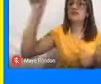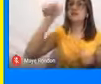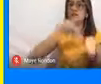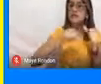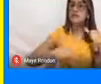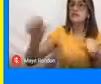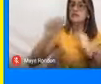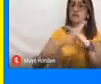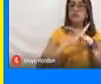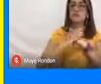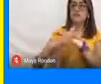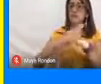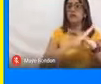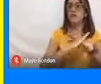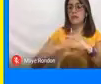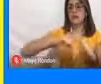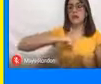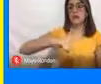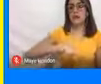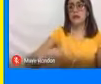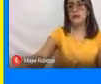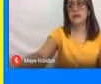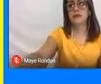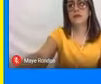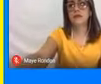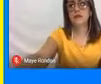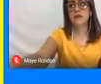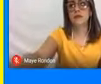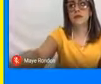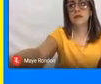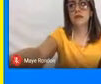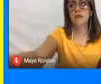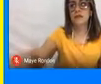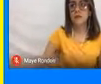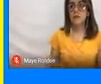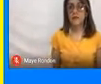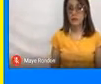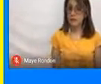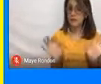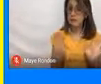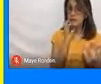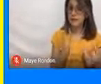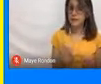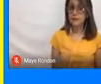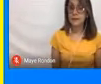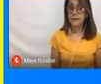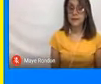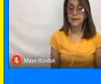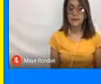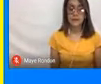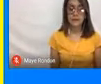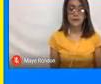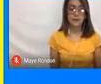protegidos nuestros derechos, ¿cierto? Siguiente, por favor.